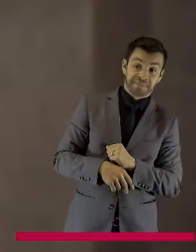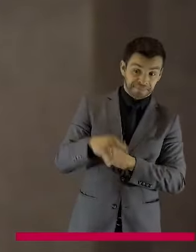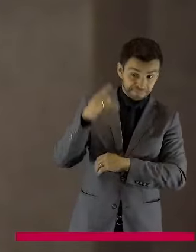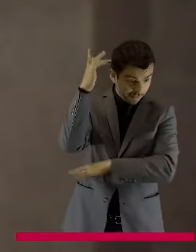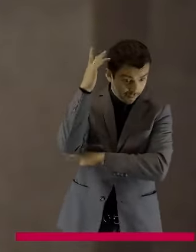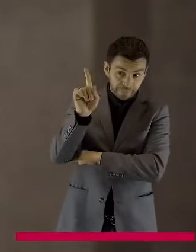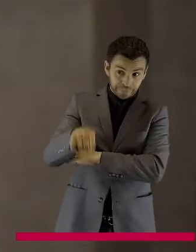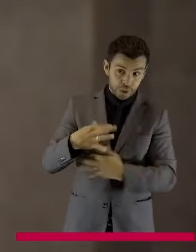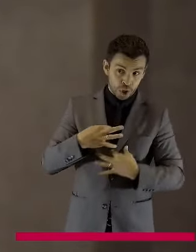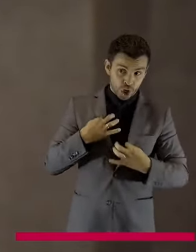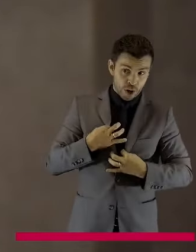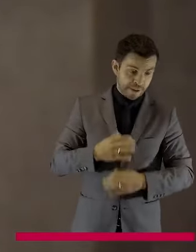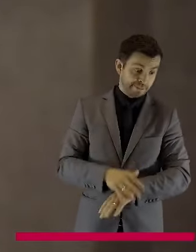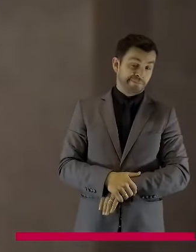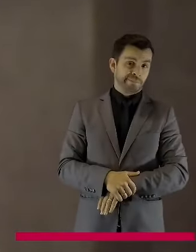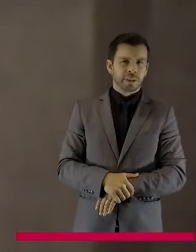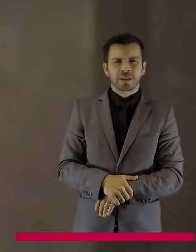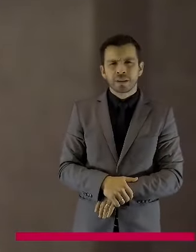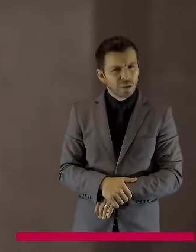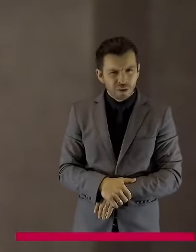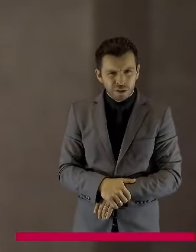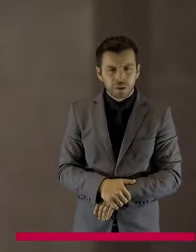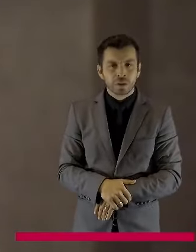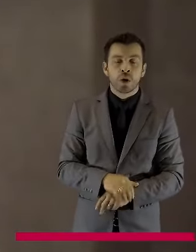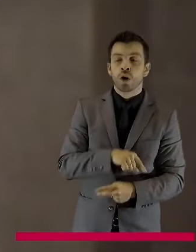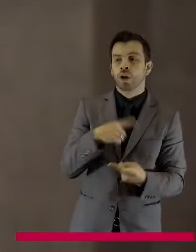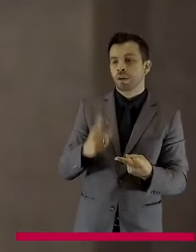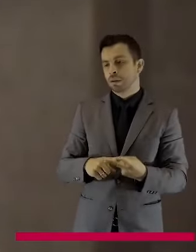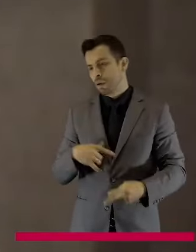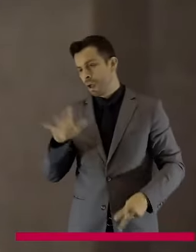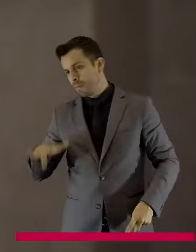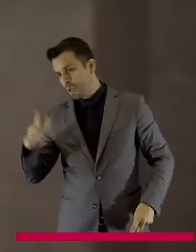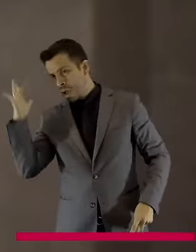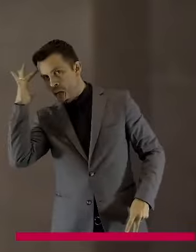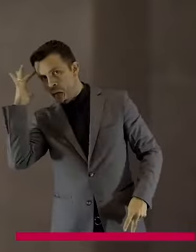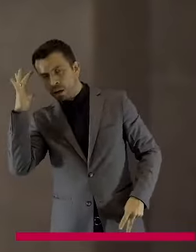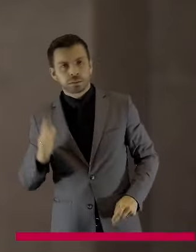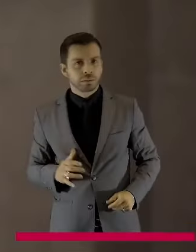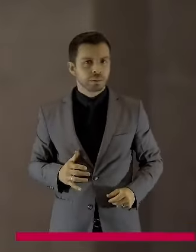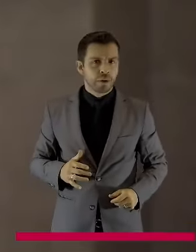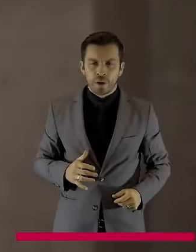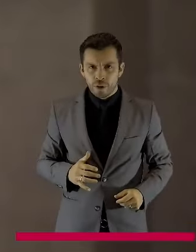en cómo te visten y no justifiquen con cómo te visten